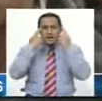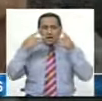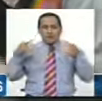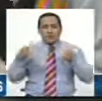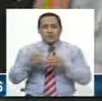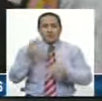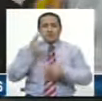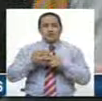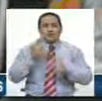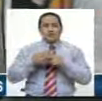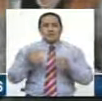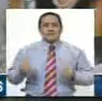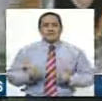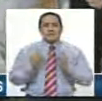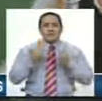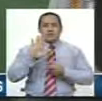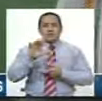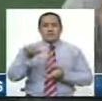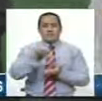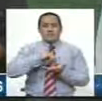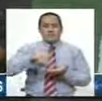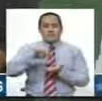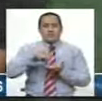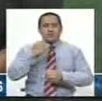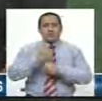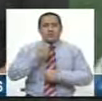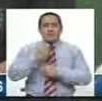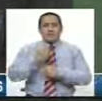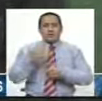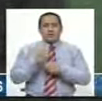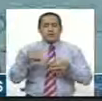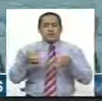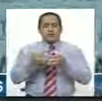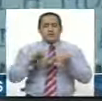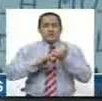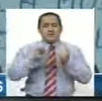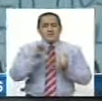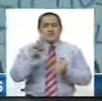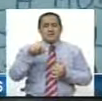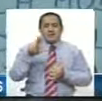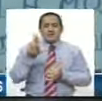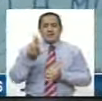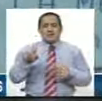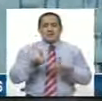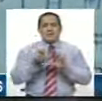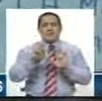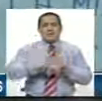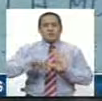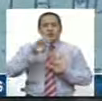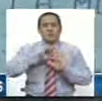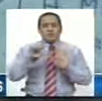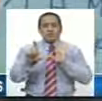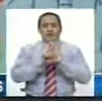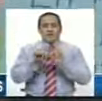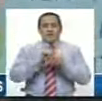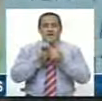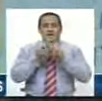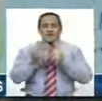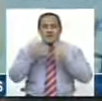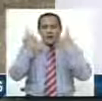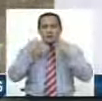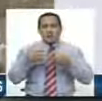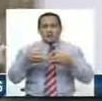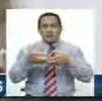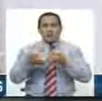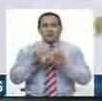concentración denominada Salva tu Parque, realizada por trabajadores de Serpar, en rechazo al proyecto de ley que modifica artículos referidos